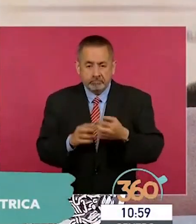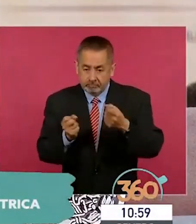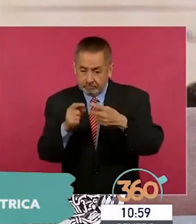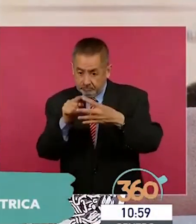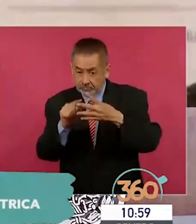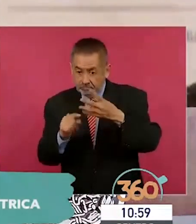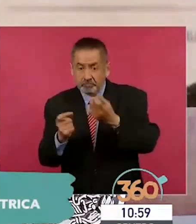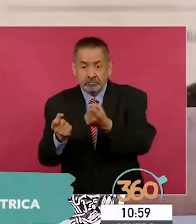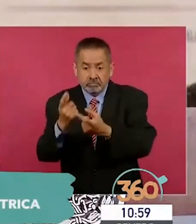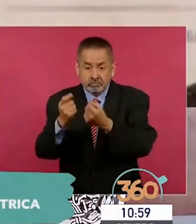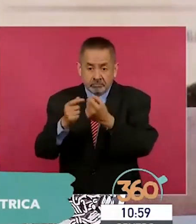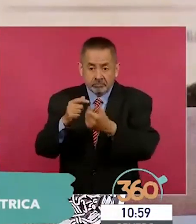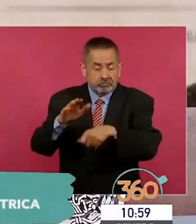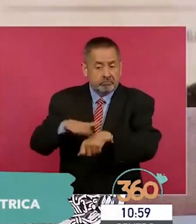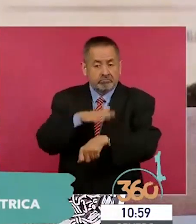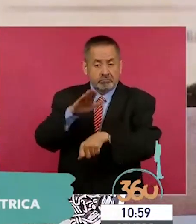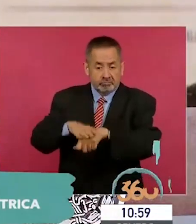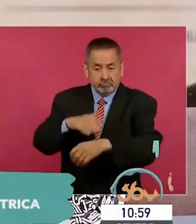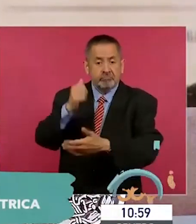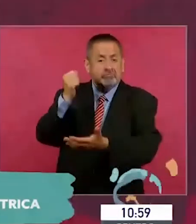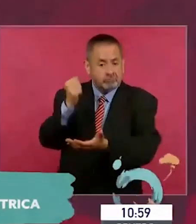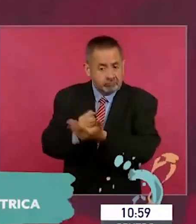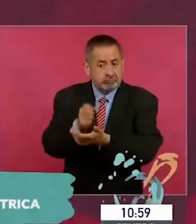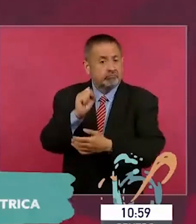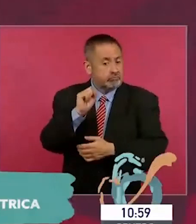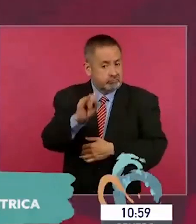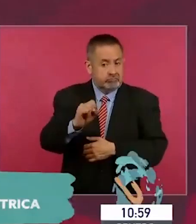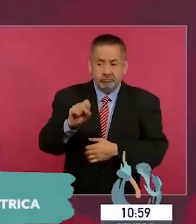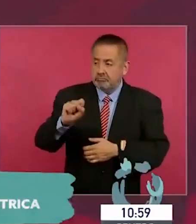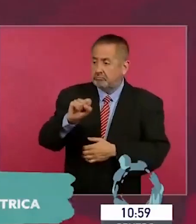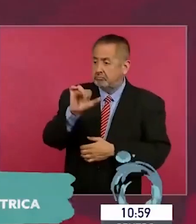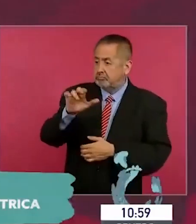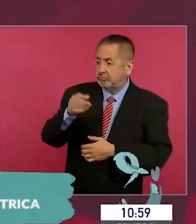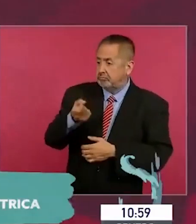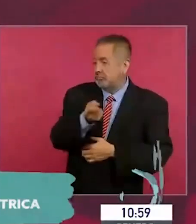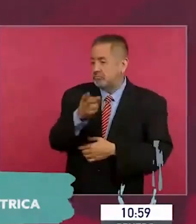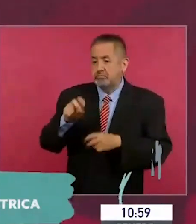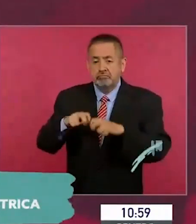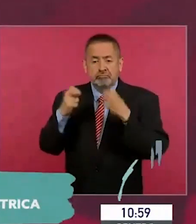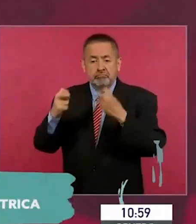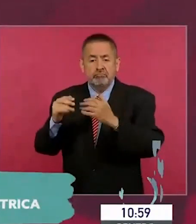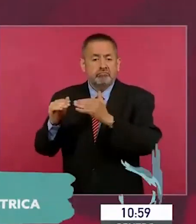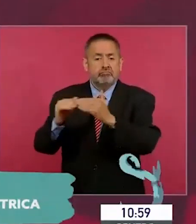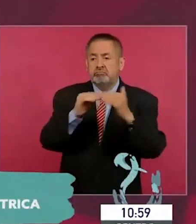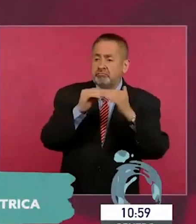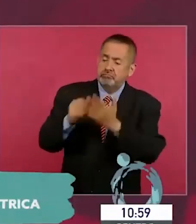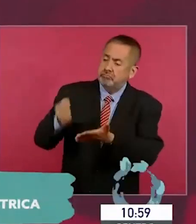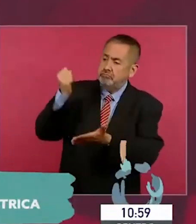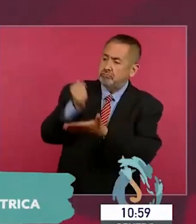aprobados en la Corte por los ministros por unanimidad.